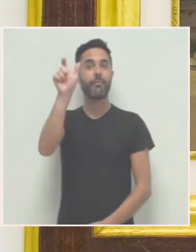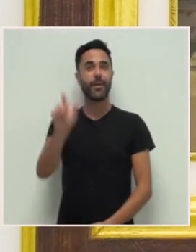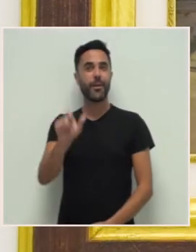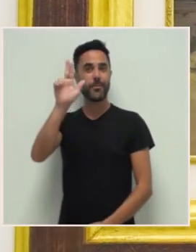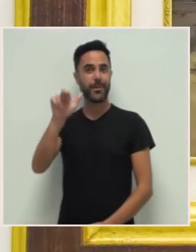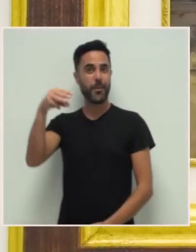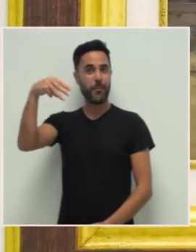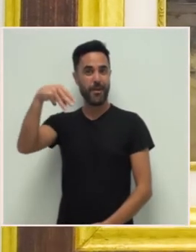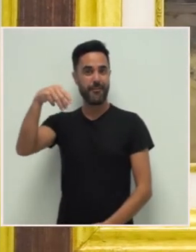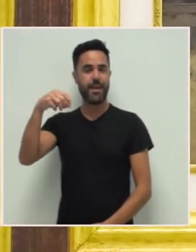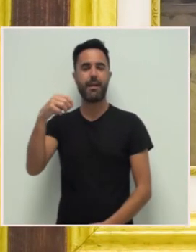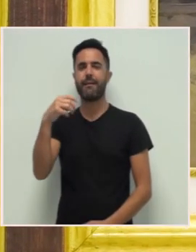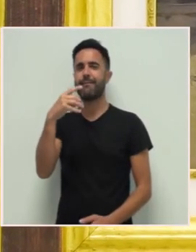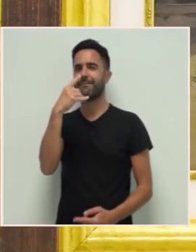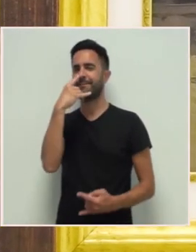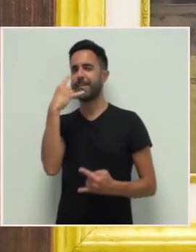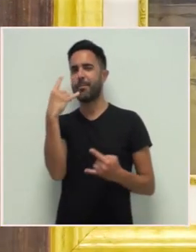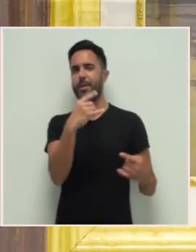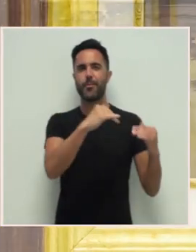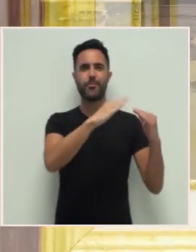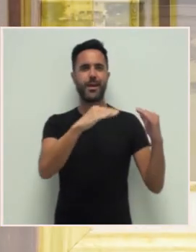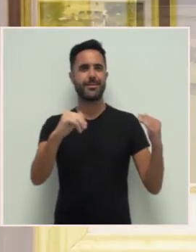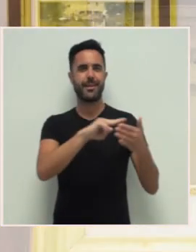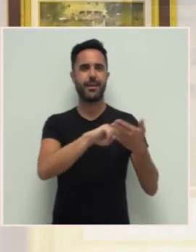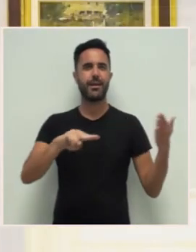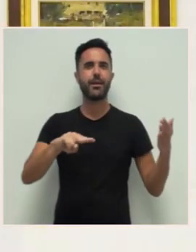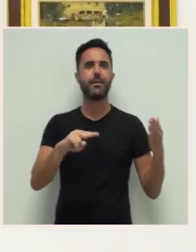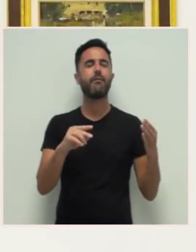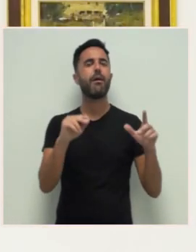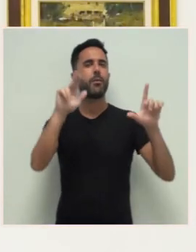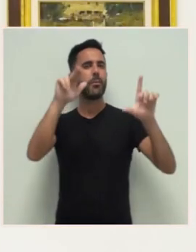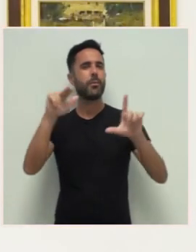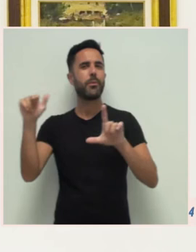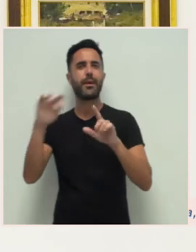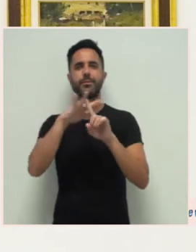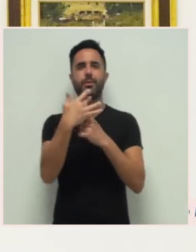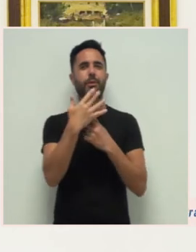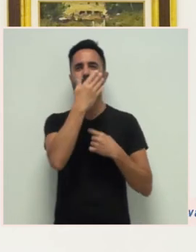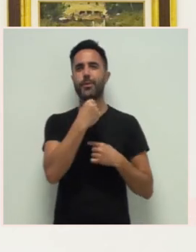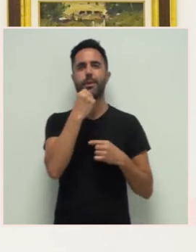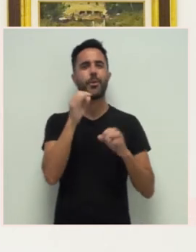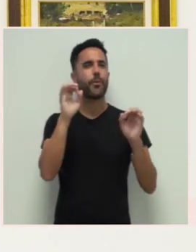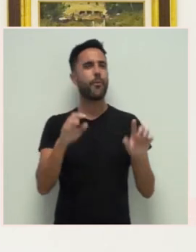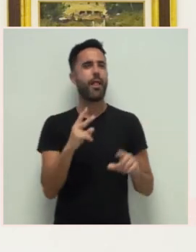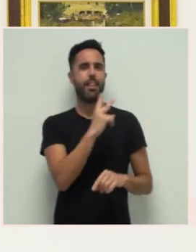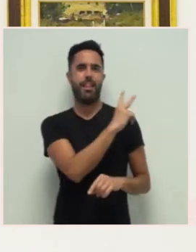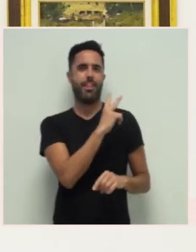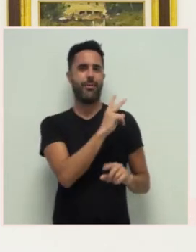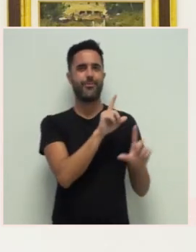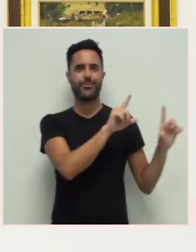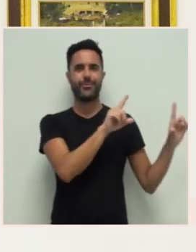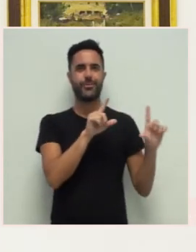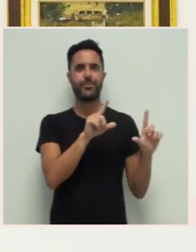Namorado, como vos contaba, da nosa paisaxe, vai realizar escenas tan fermosas como estas que vedes aquí expostas ao meu carón.